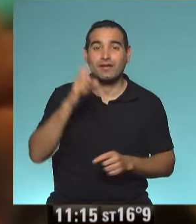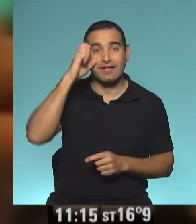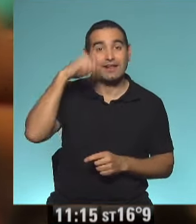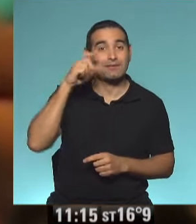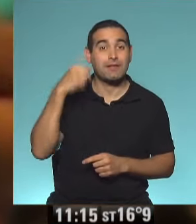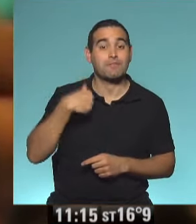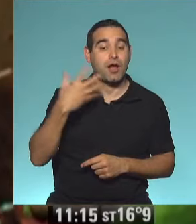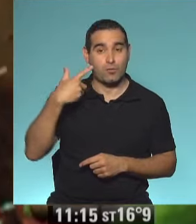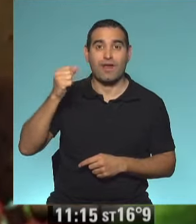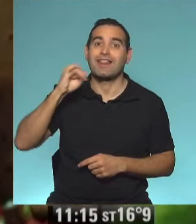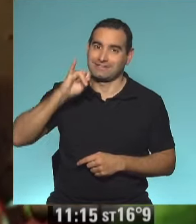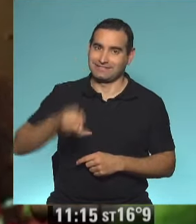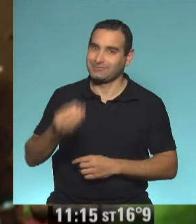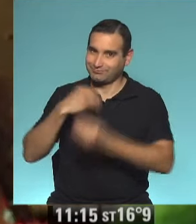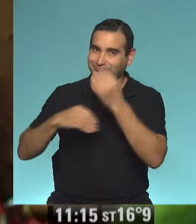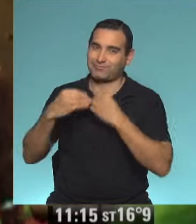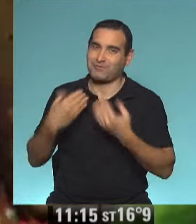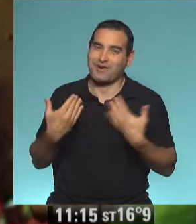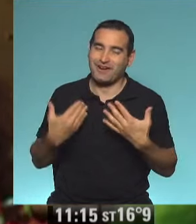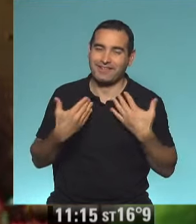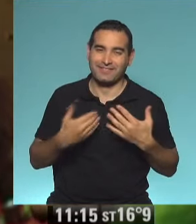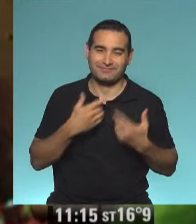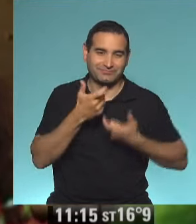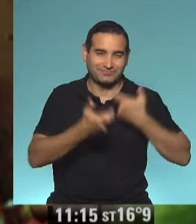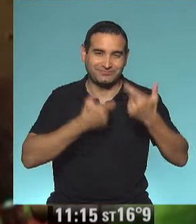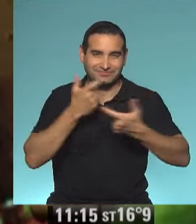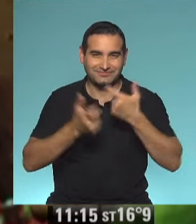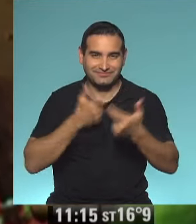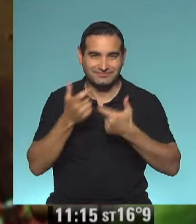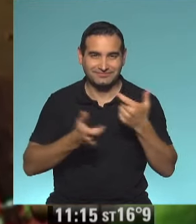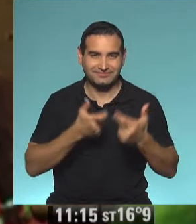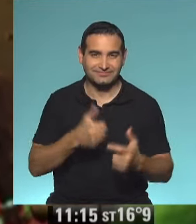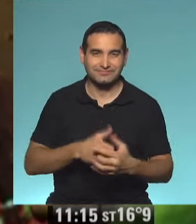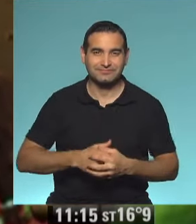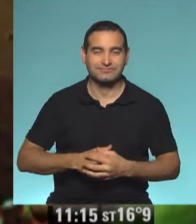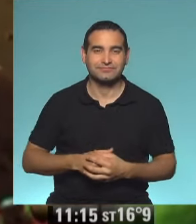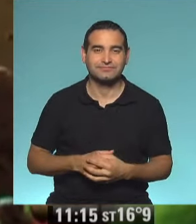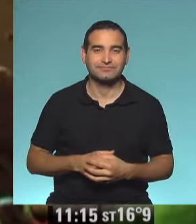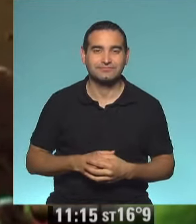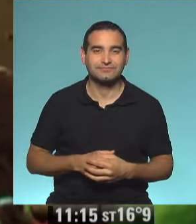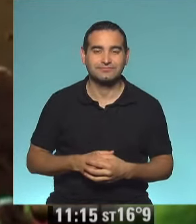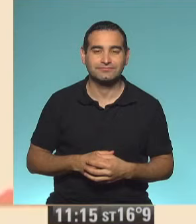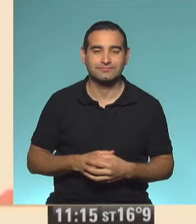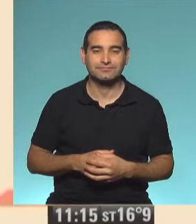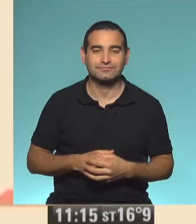de mi abuela.